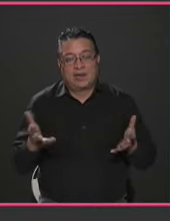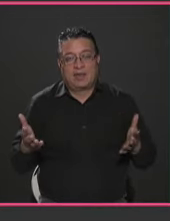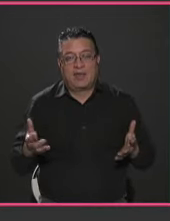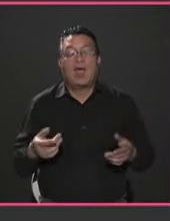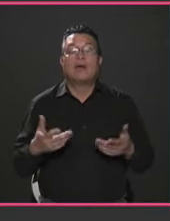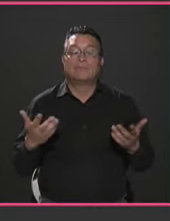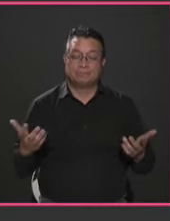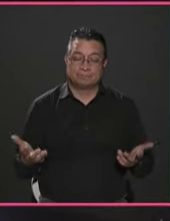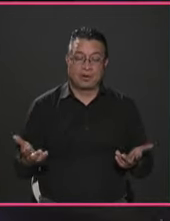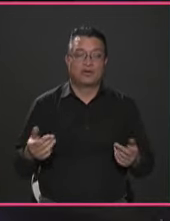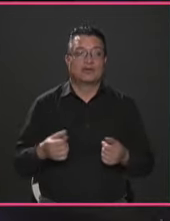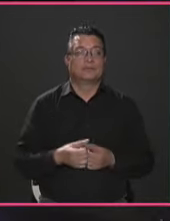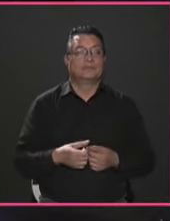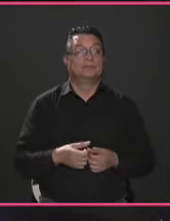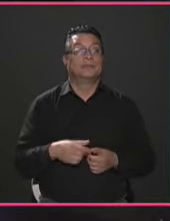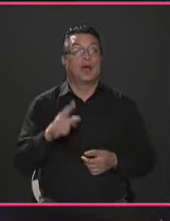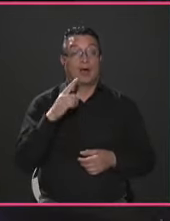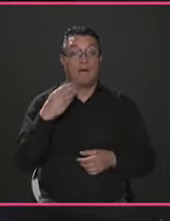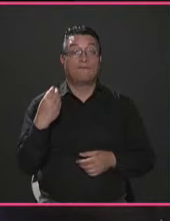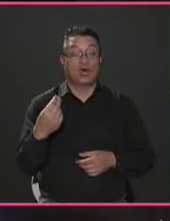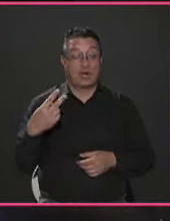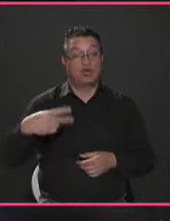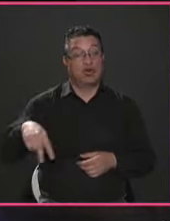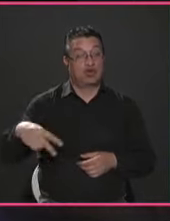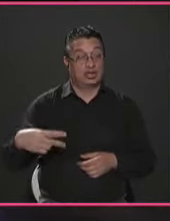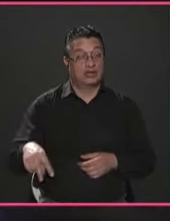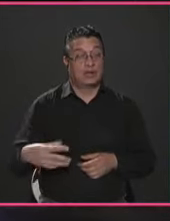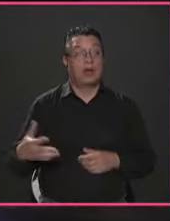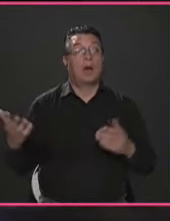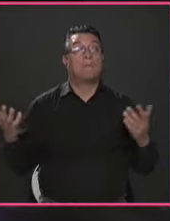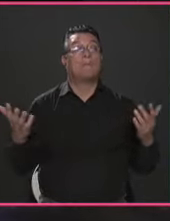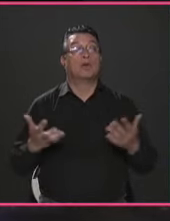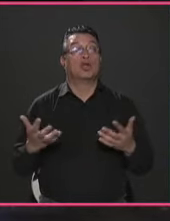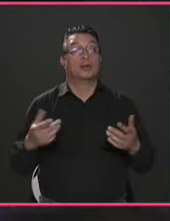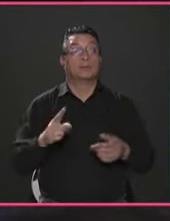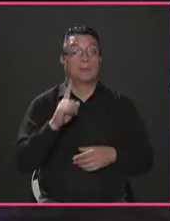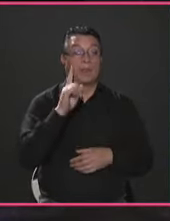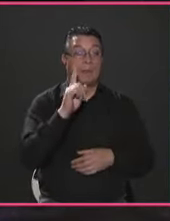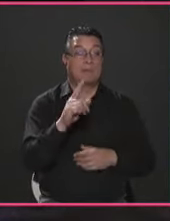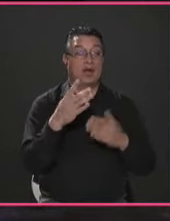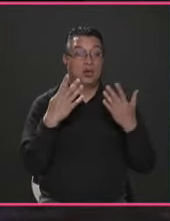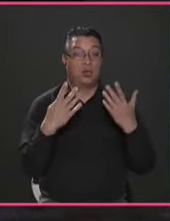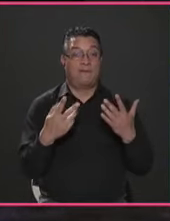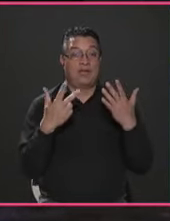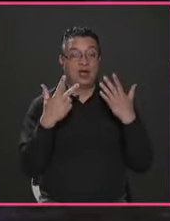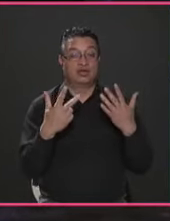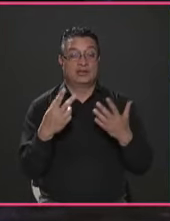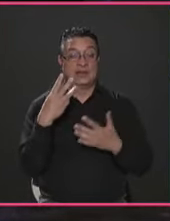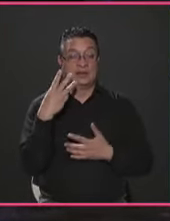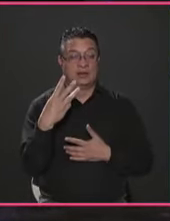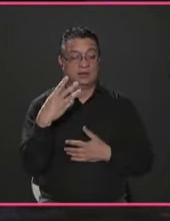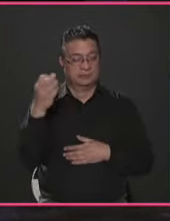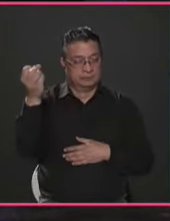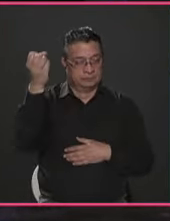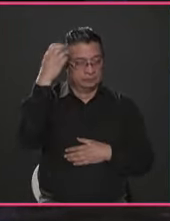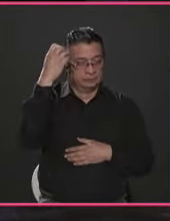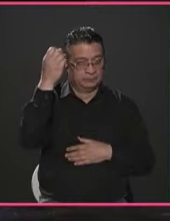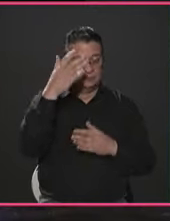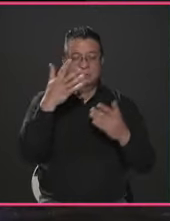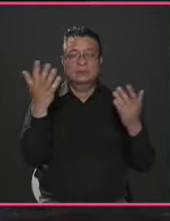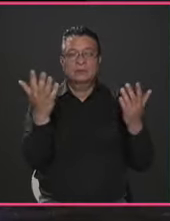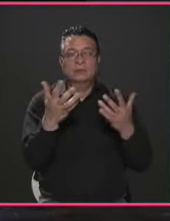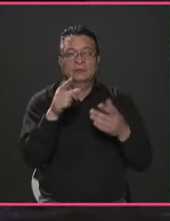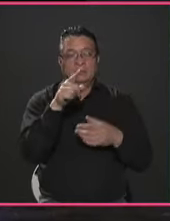entonces Bueno hay buenas noticias porque en 1983 aprendimos de